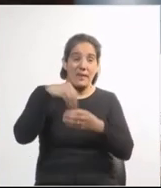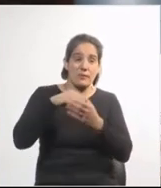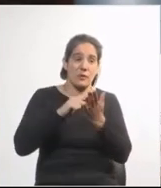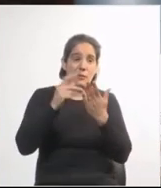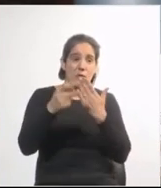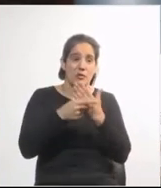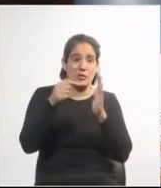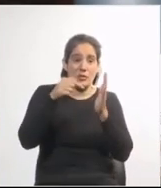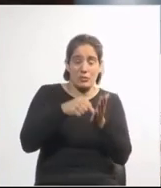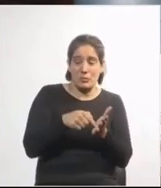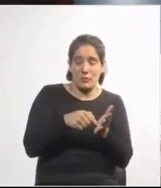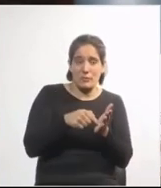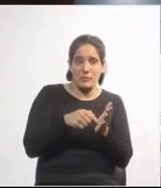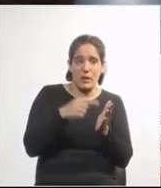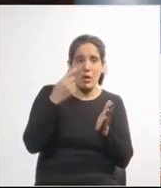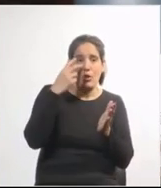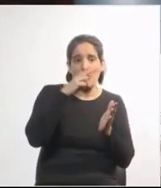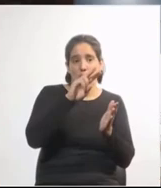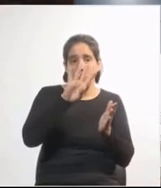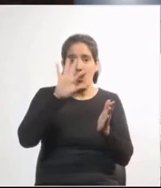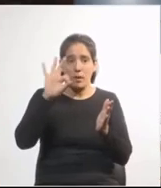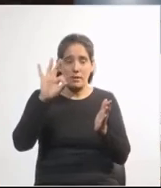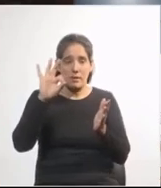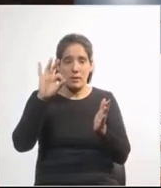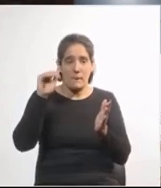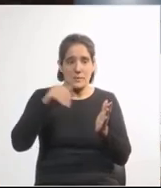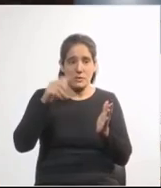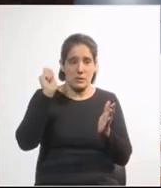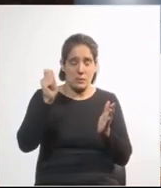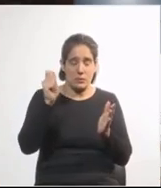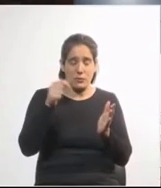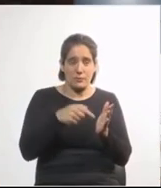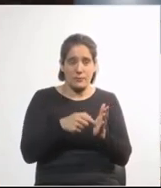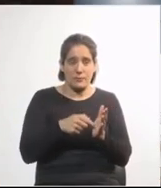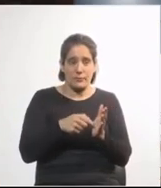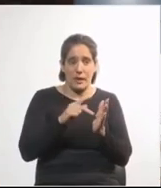hay previstos 240 millones de pesos.